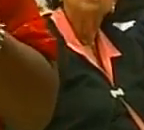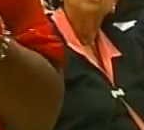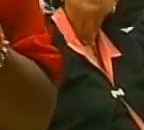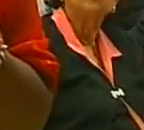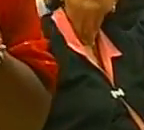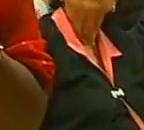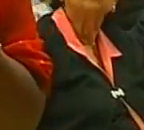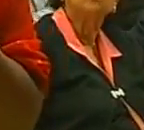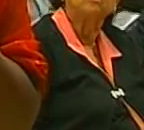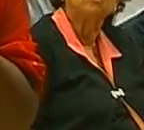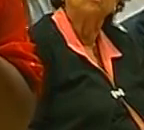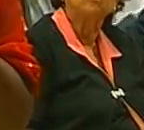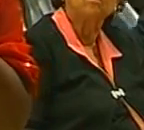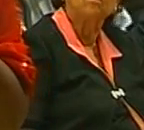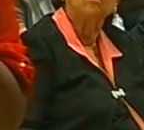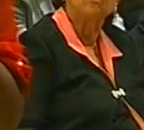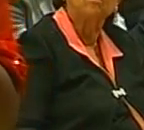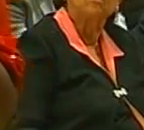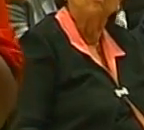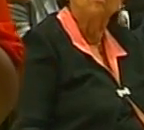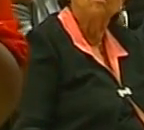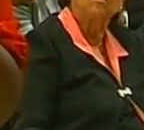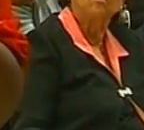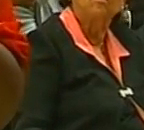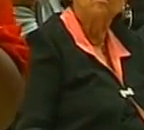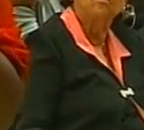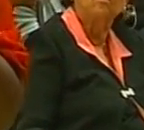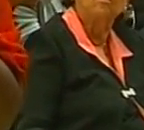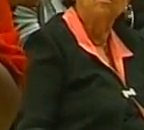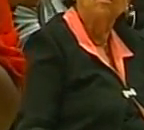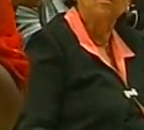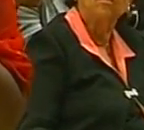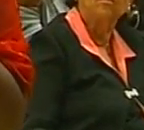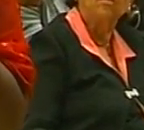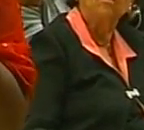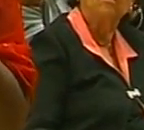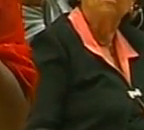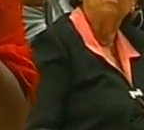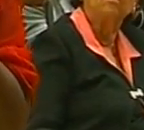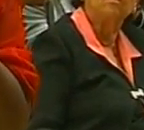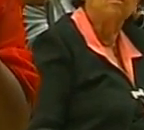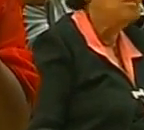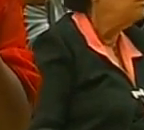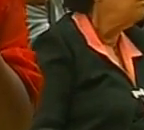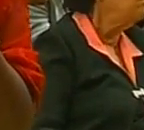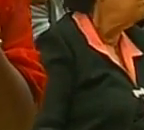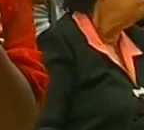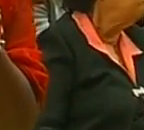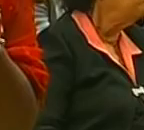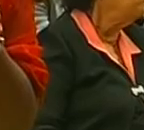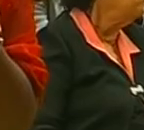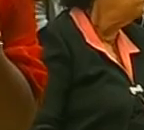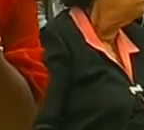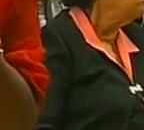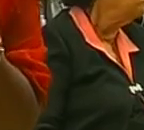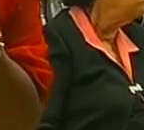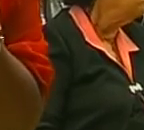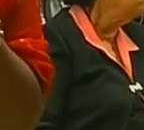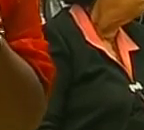presidente de la comisión de derechos humanos de la asamblea nacional constituyente